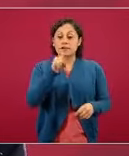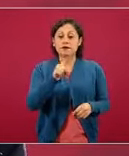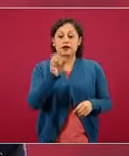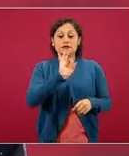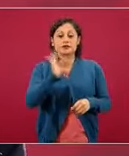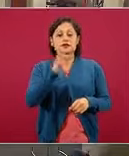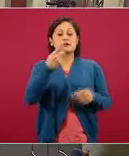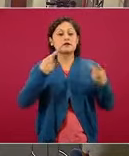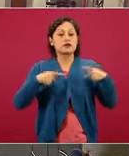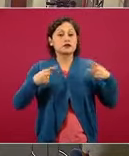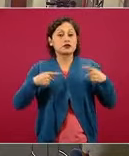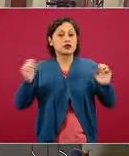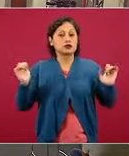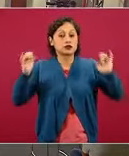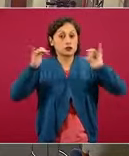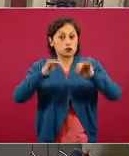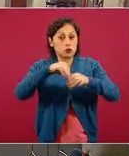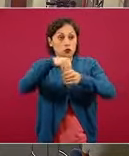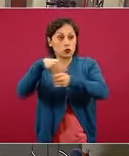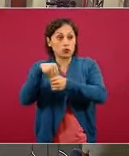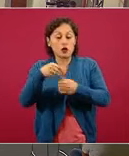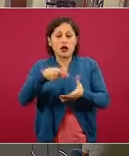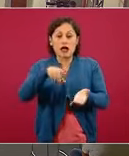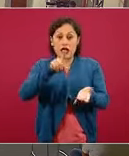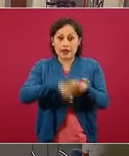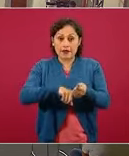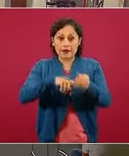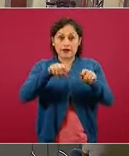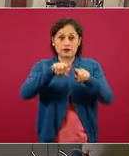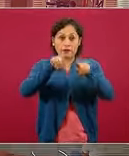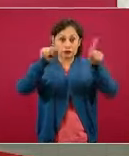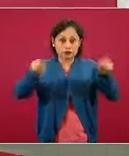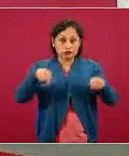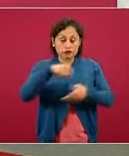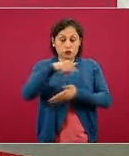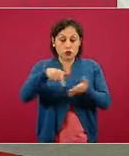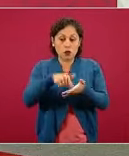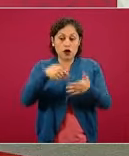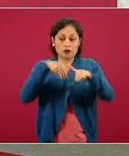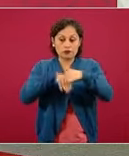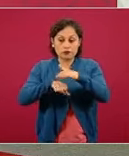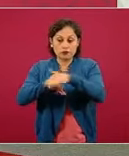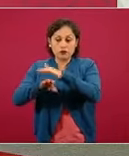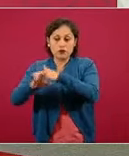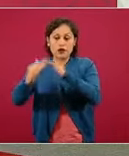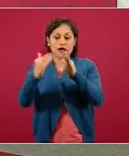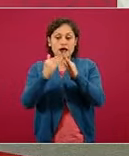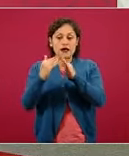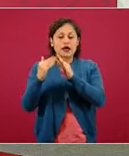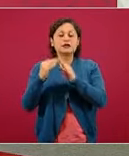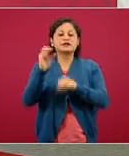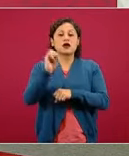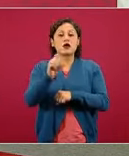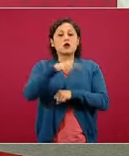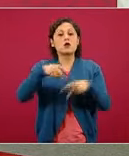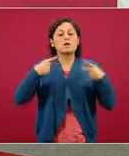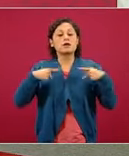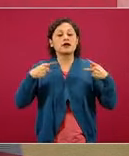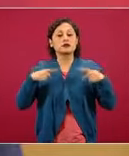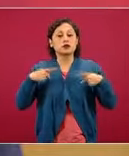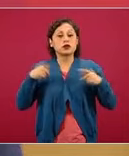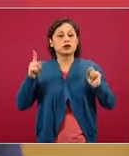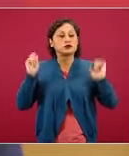las personas, sobre todo si al interior del domicilio de las personas que visitan están habiendo